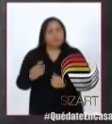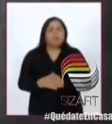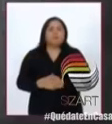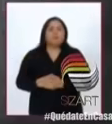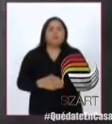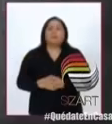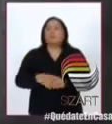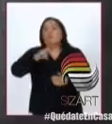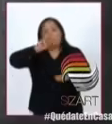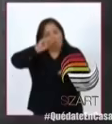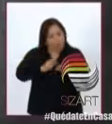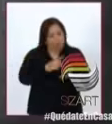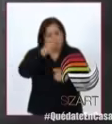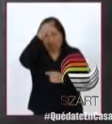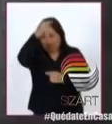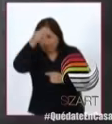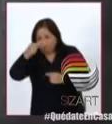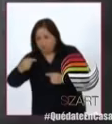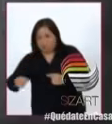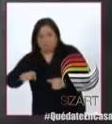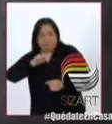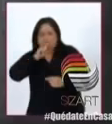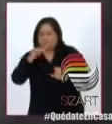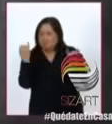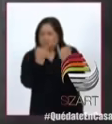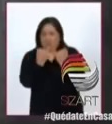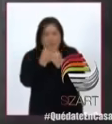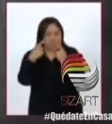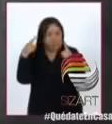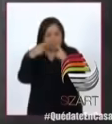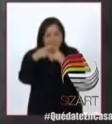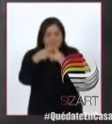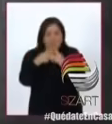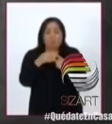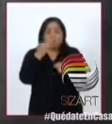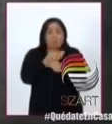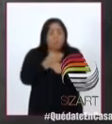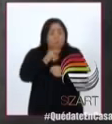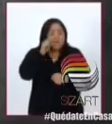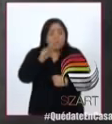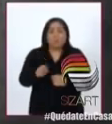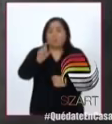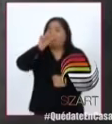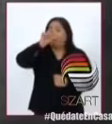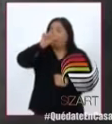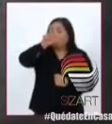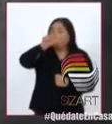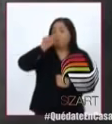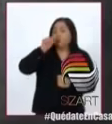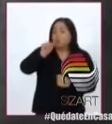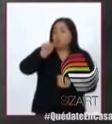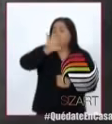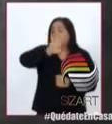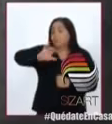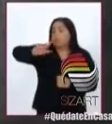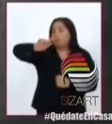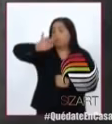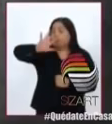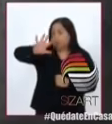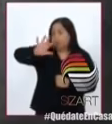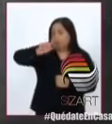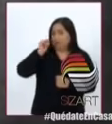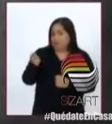Recurriendo una vez más al algoritmo usual de la división, obtenemos 28.575.